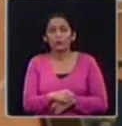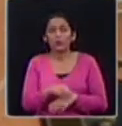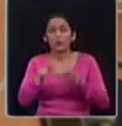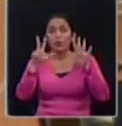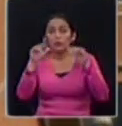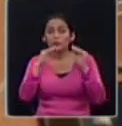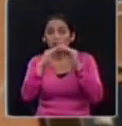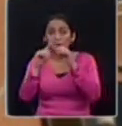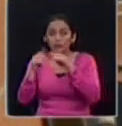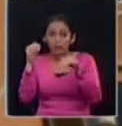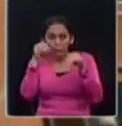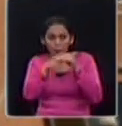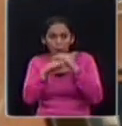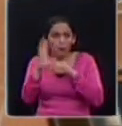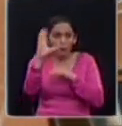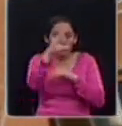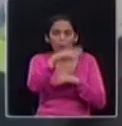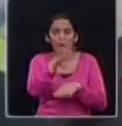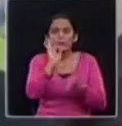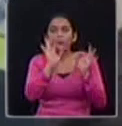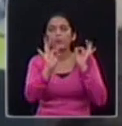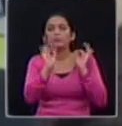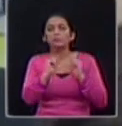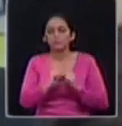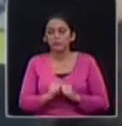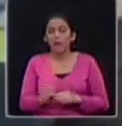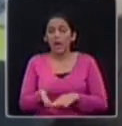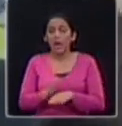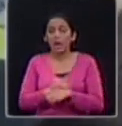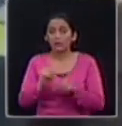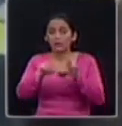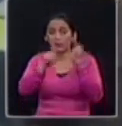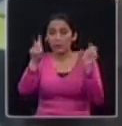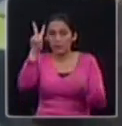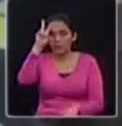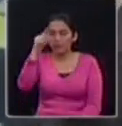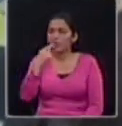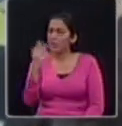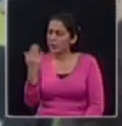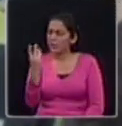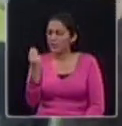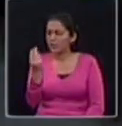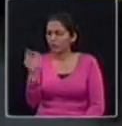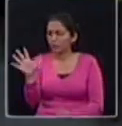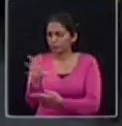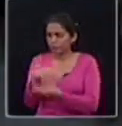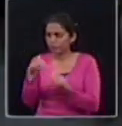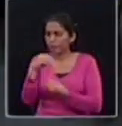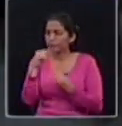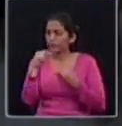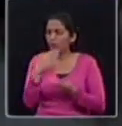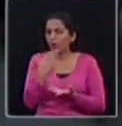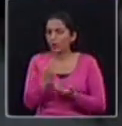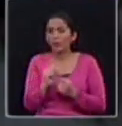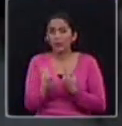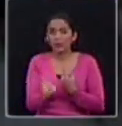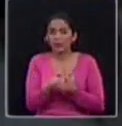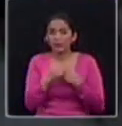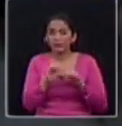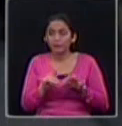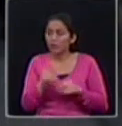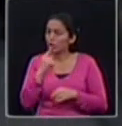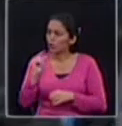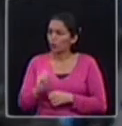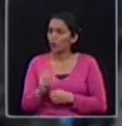Isabel. La empresa al parecer captaba a los clientes indicándoles que iban a invertir su dinero en la compra de dinero virtual y les ofrecían